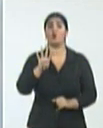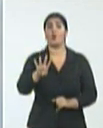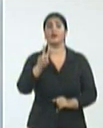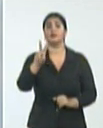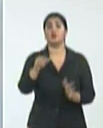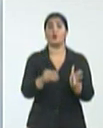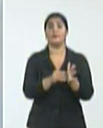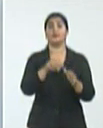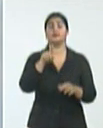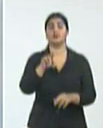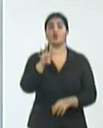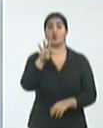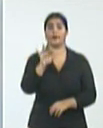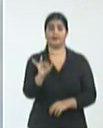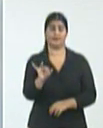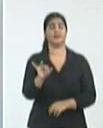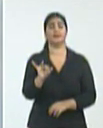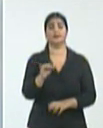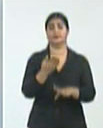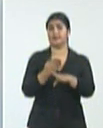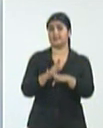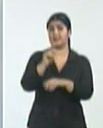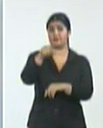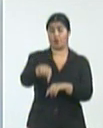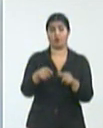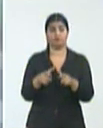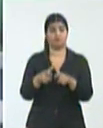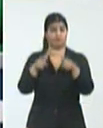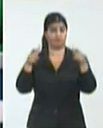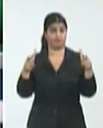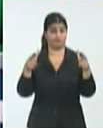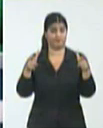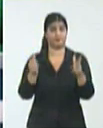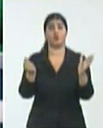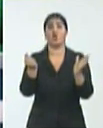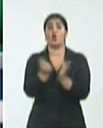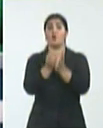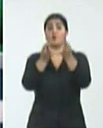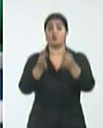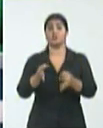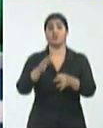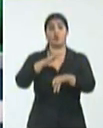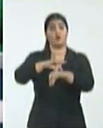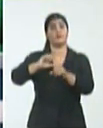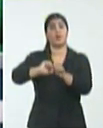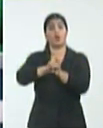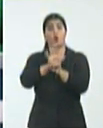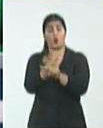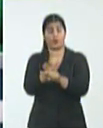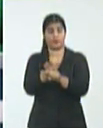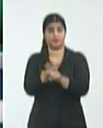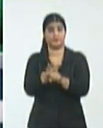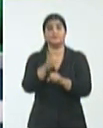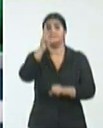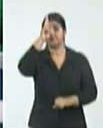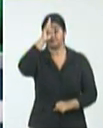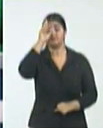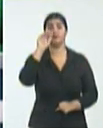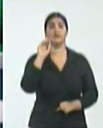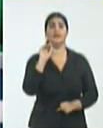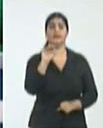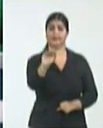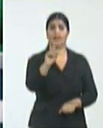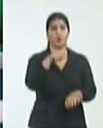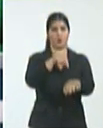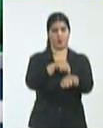42.147. Estamos hablando de casos confirmados de COVID con PCR que se encuentran ingresados en estos